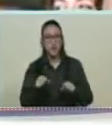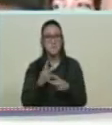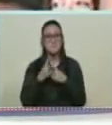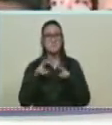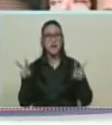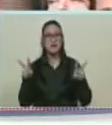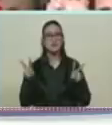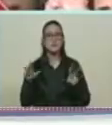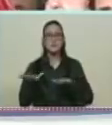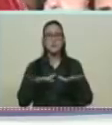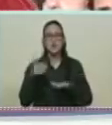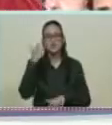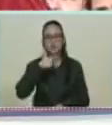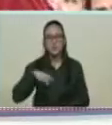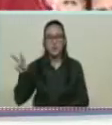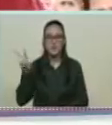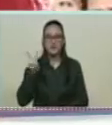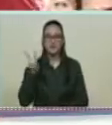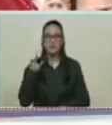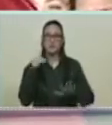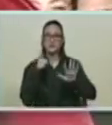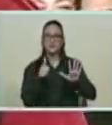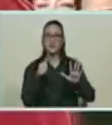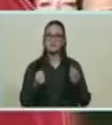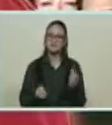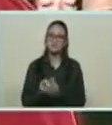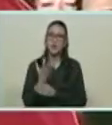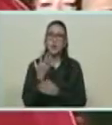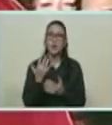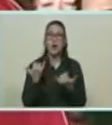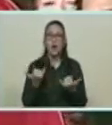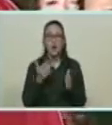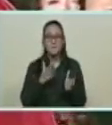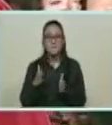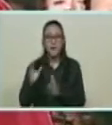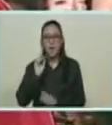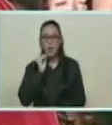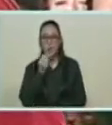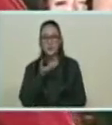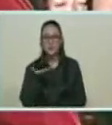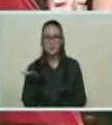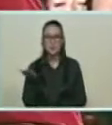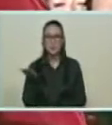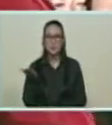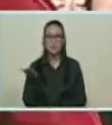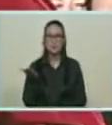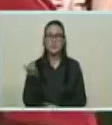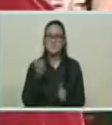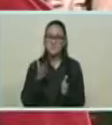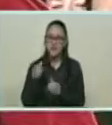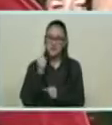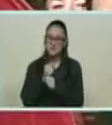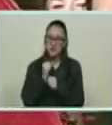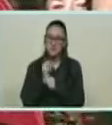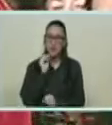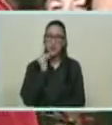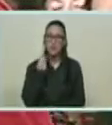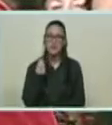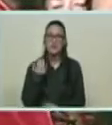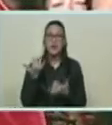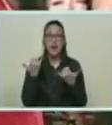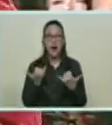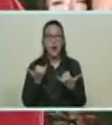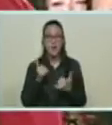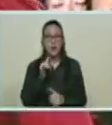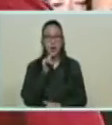la creación del movimiento Somos Venezuela, la creación de este extraordinario plan para la juventud venezolana, que es el plan Chamba Juvenil. Y